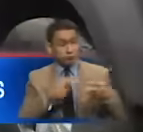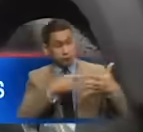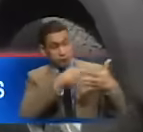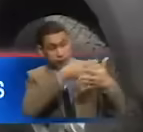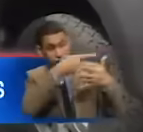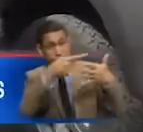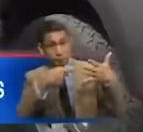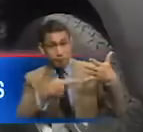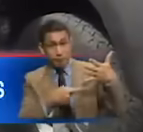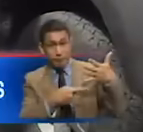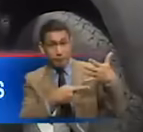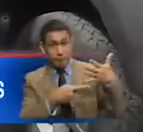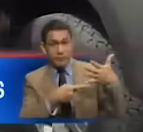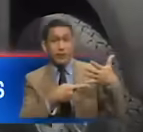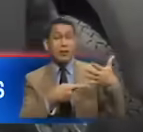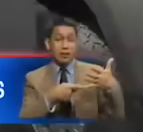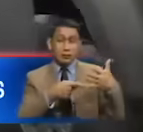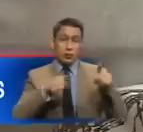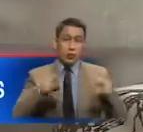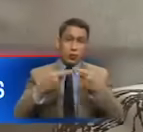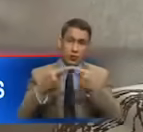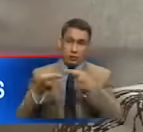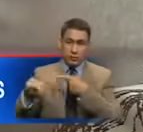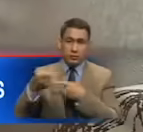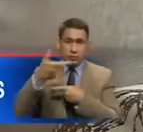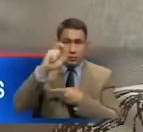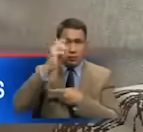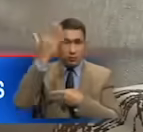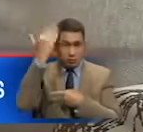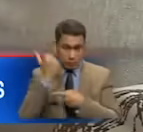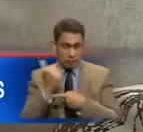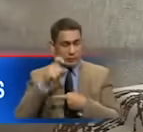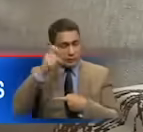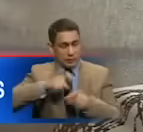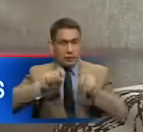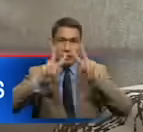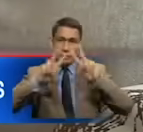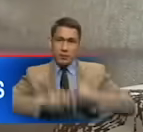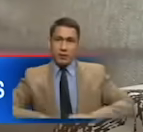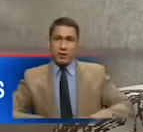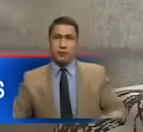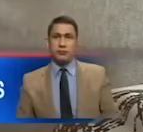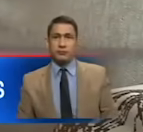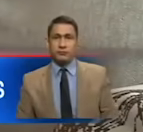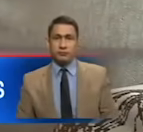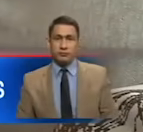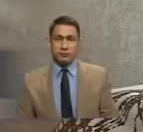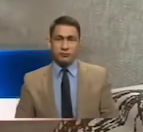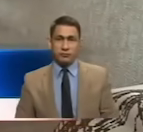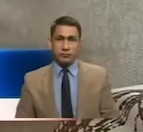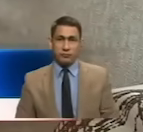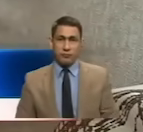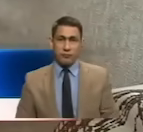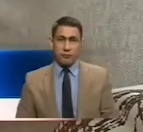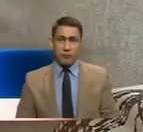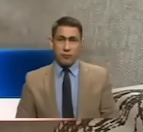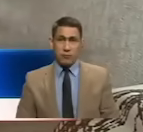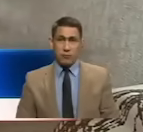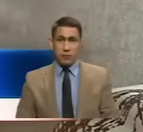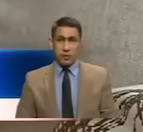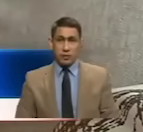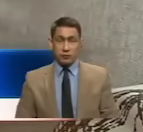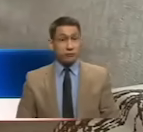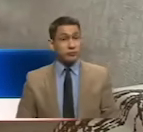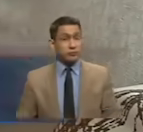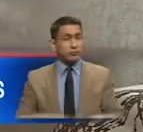aparentemente habrían querido atentar en su contra. Vamos enterándonos todos que estas personas que fueron denunciadas en